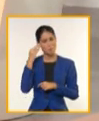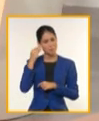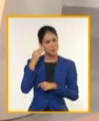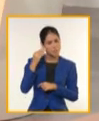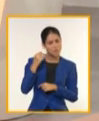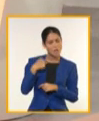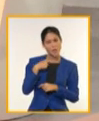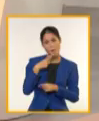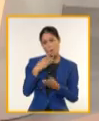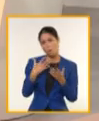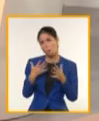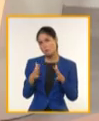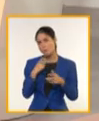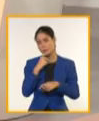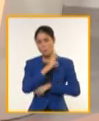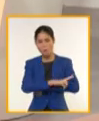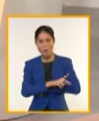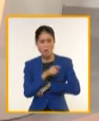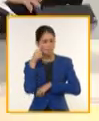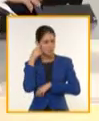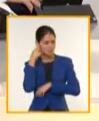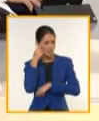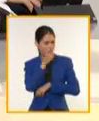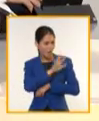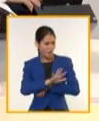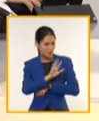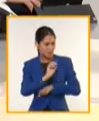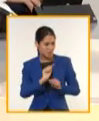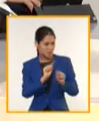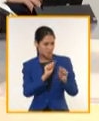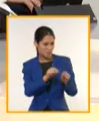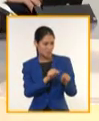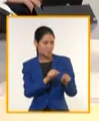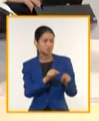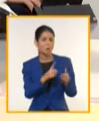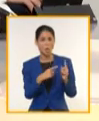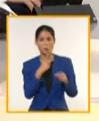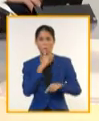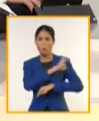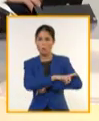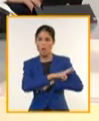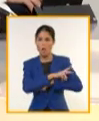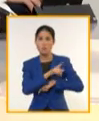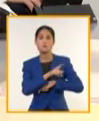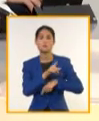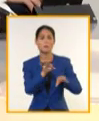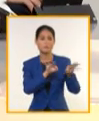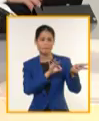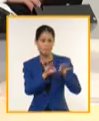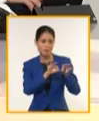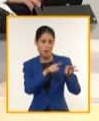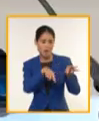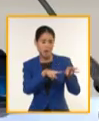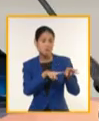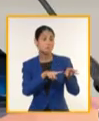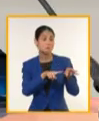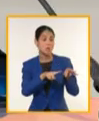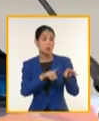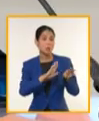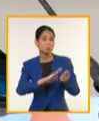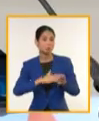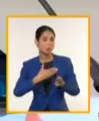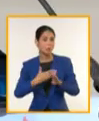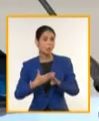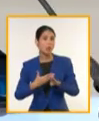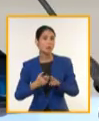países asiáticos. Lo que era la ruta, ¿no? Porque era la repetición de las famosas 5 rutas de Marco Polo. Pero lo cierto es que